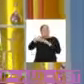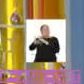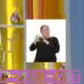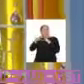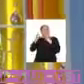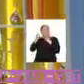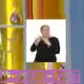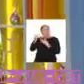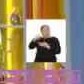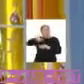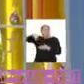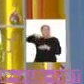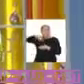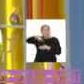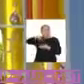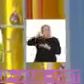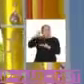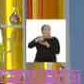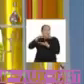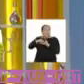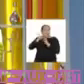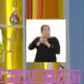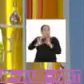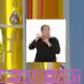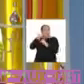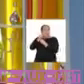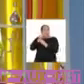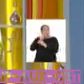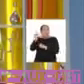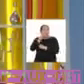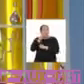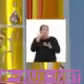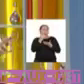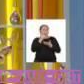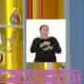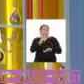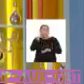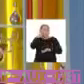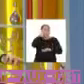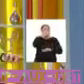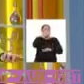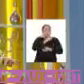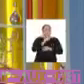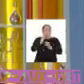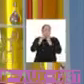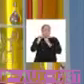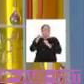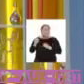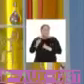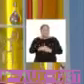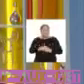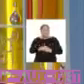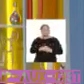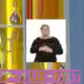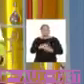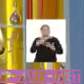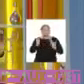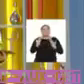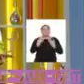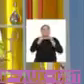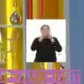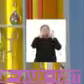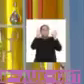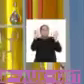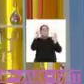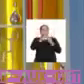familias la prioridad es trabajar y no estudiar? Difícil enfrentarnos a algo así. Para tener más